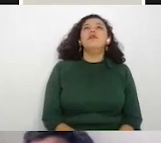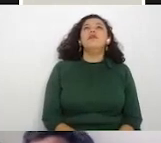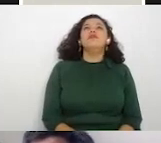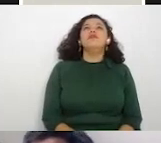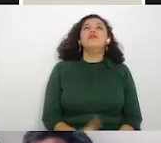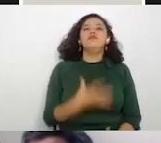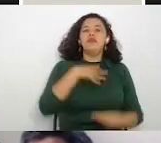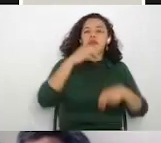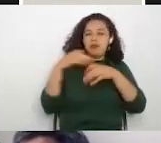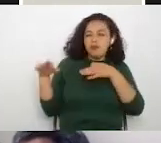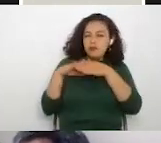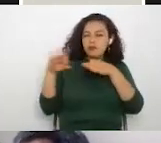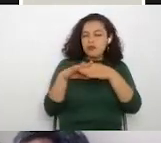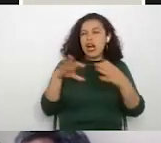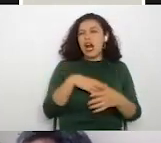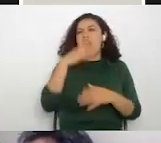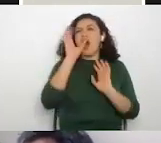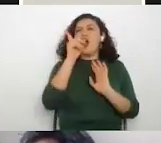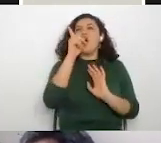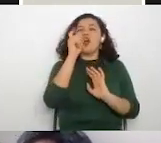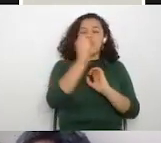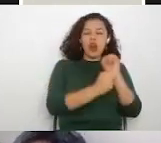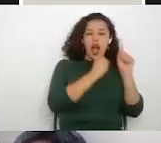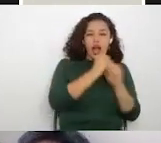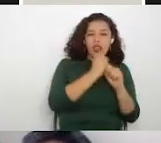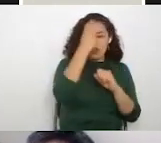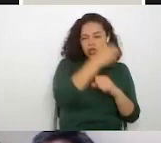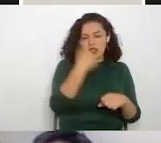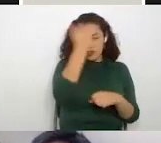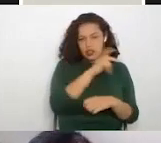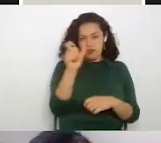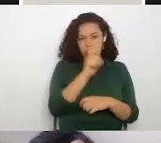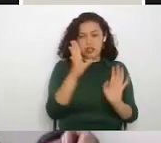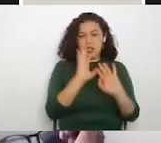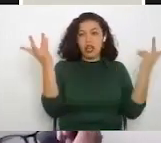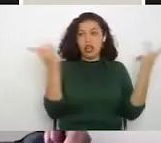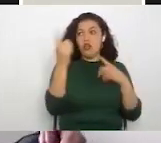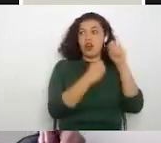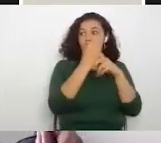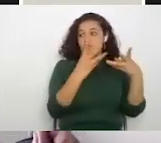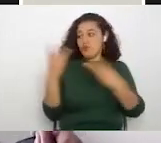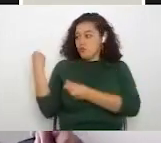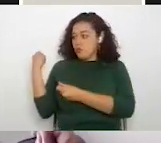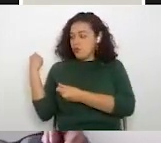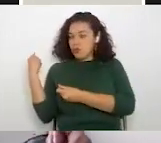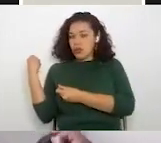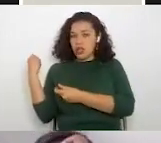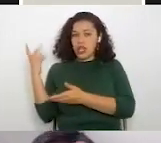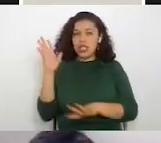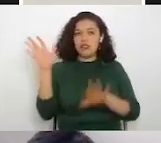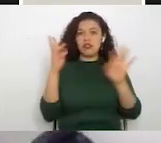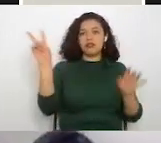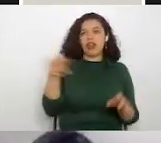frecuencia como tal, ¿no? Y dicen, una vez al año se van a revisar, y cuando nos dimos cuenta se nos pasó el año y a veces nos ahorcamos